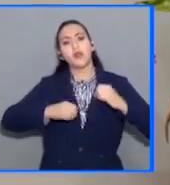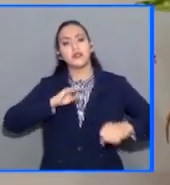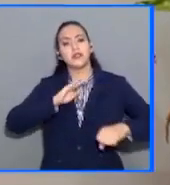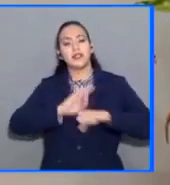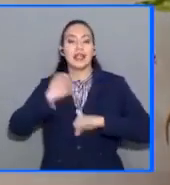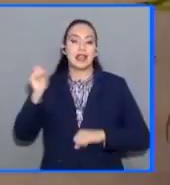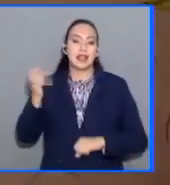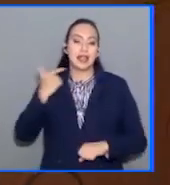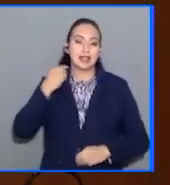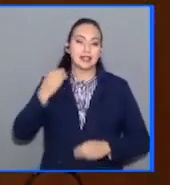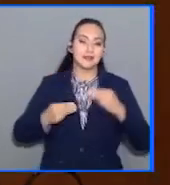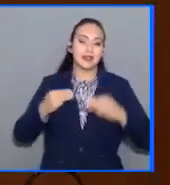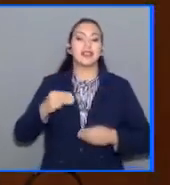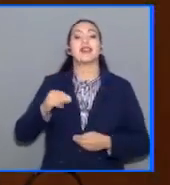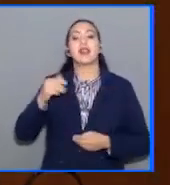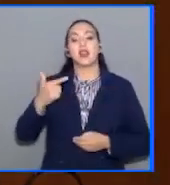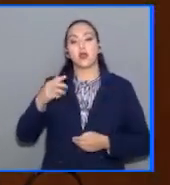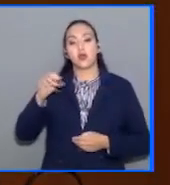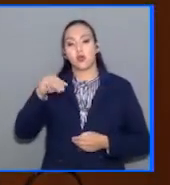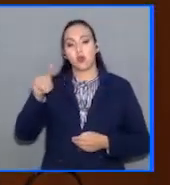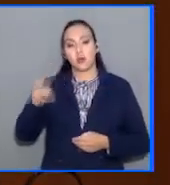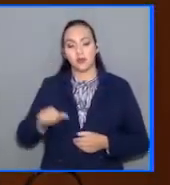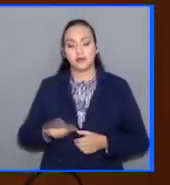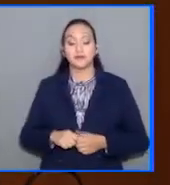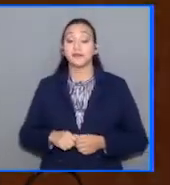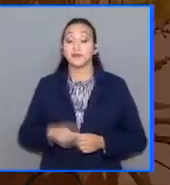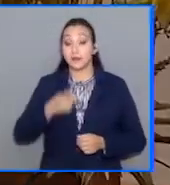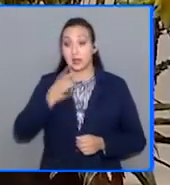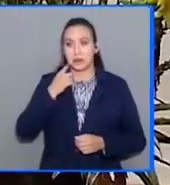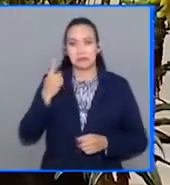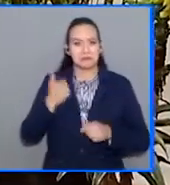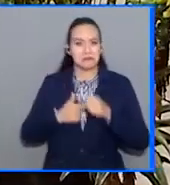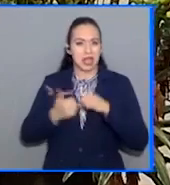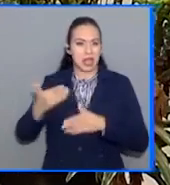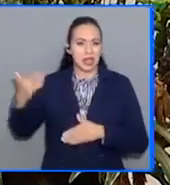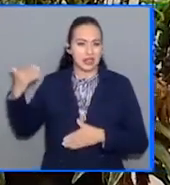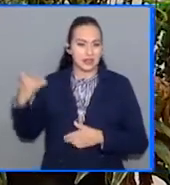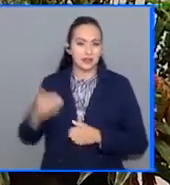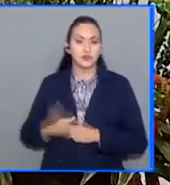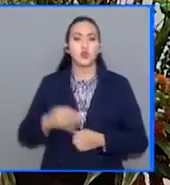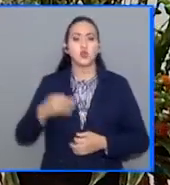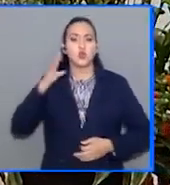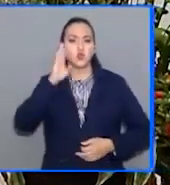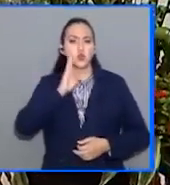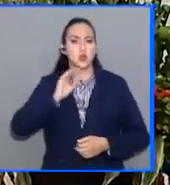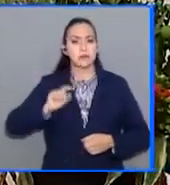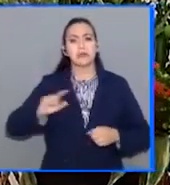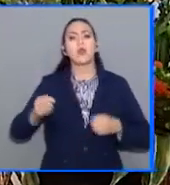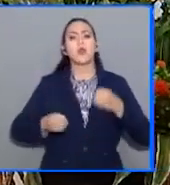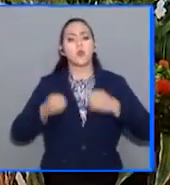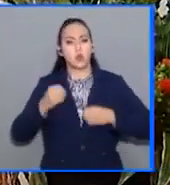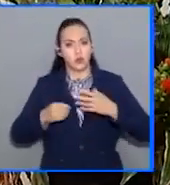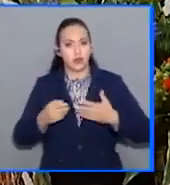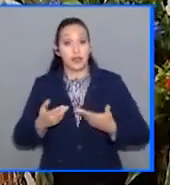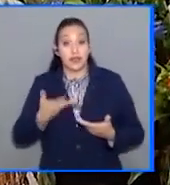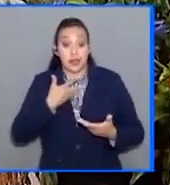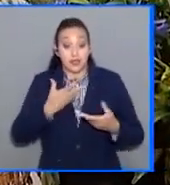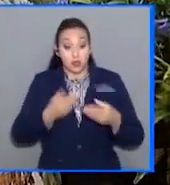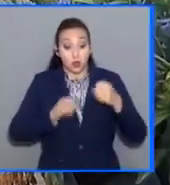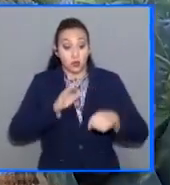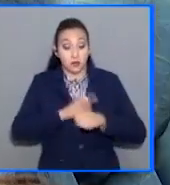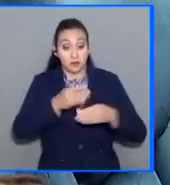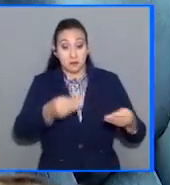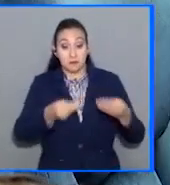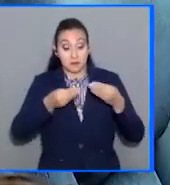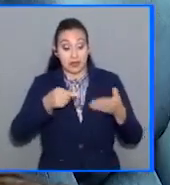Fierro. Señaló que en los últimos años las y los juzgadores tuvieron en el juicio de amparo una herramienta fundamental de